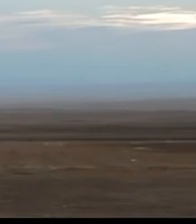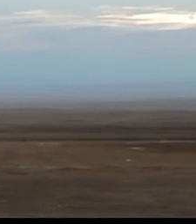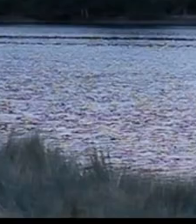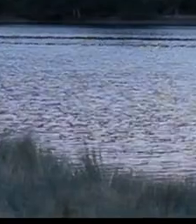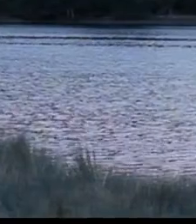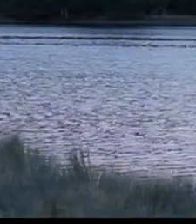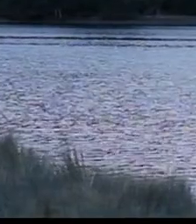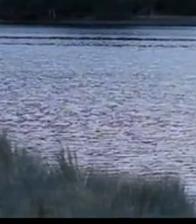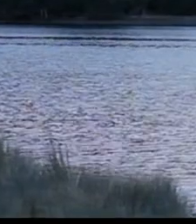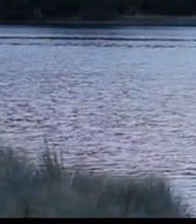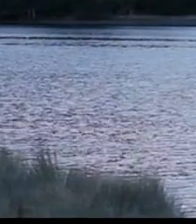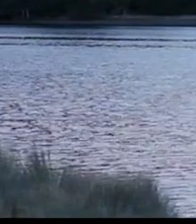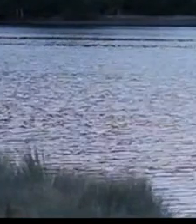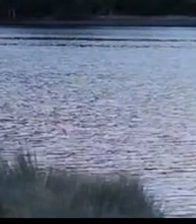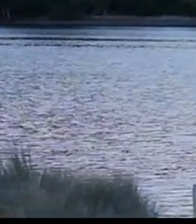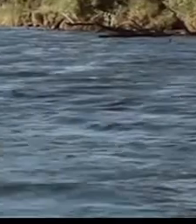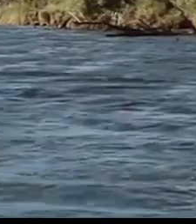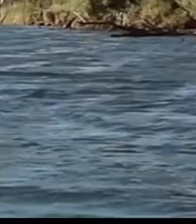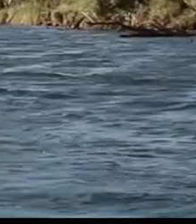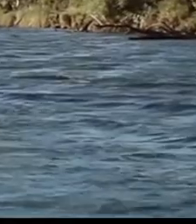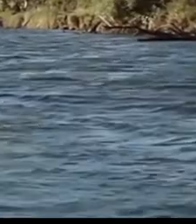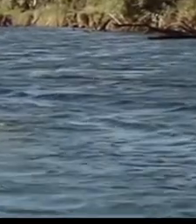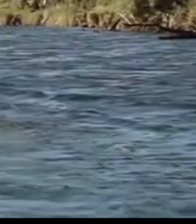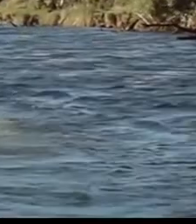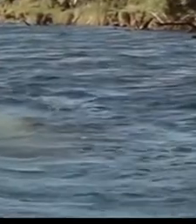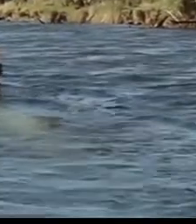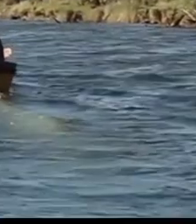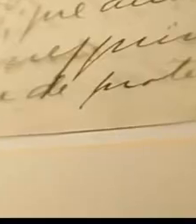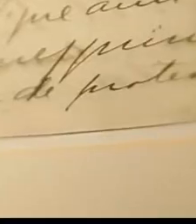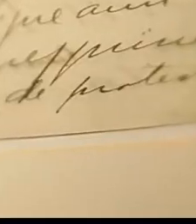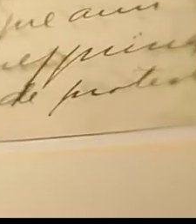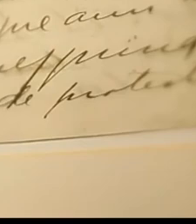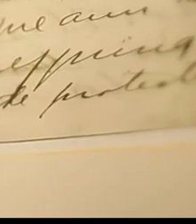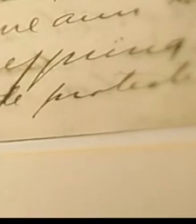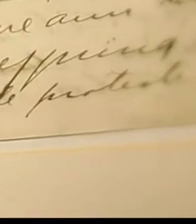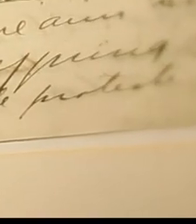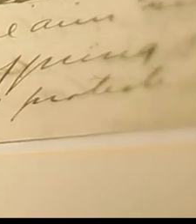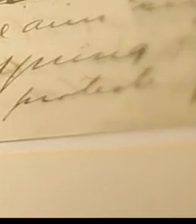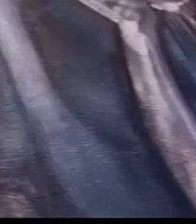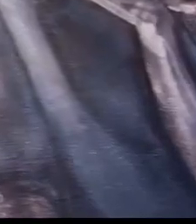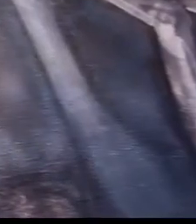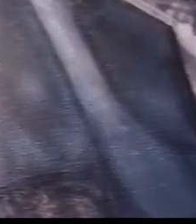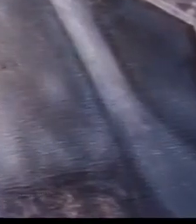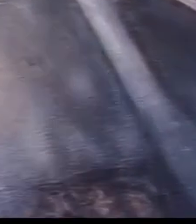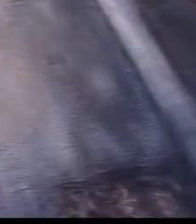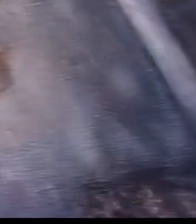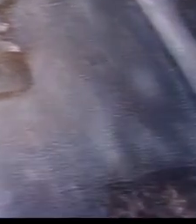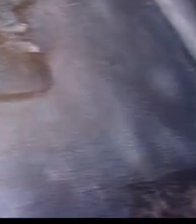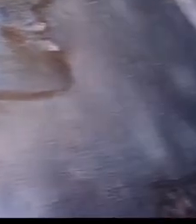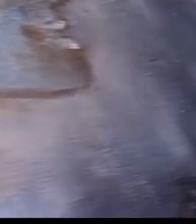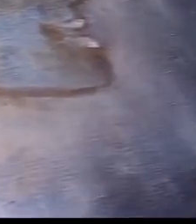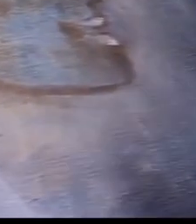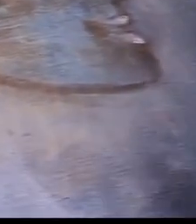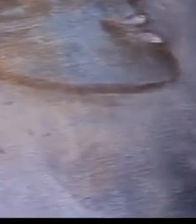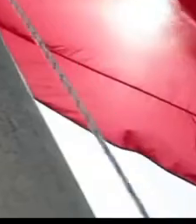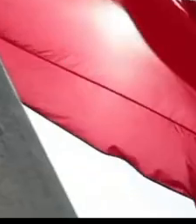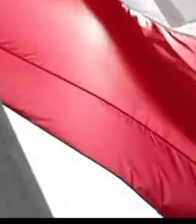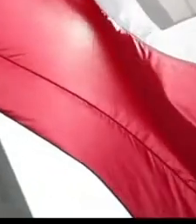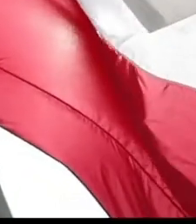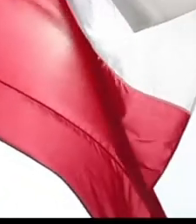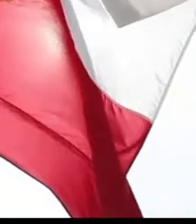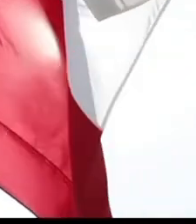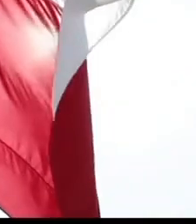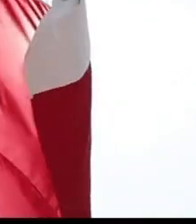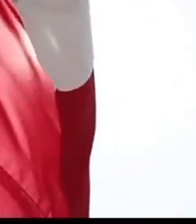transmitió el gobierno de chile agradecemos a los canales de televisión y radio emisoras que